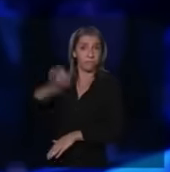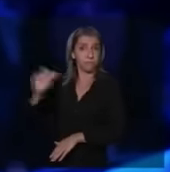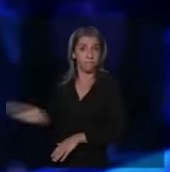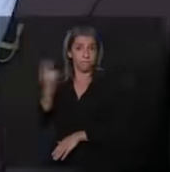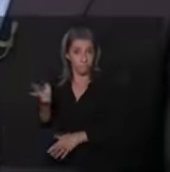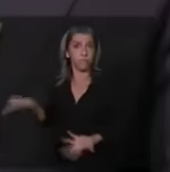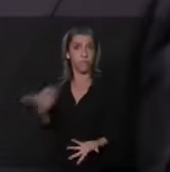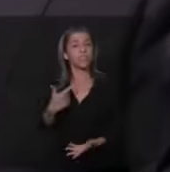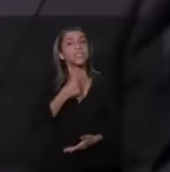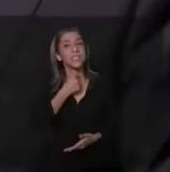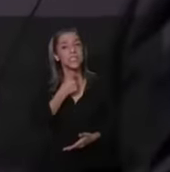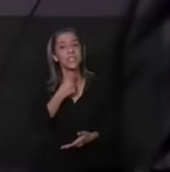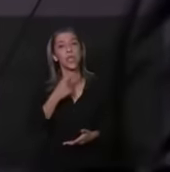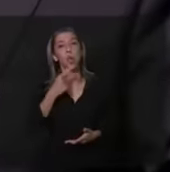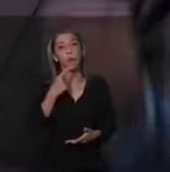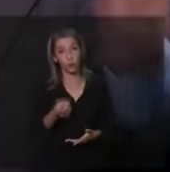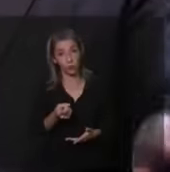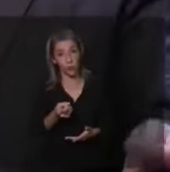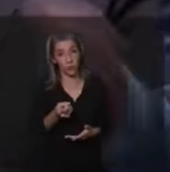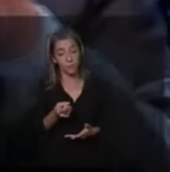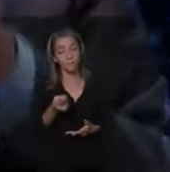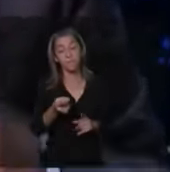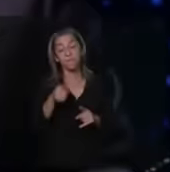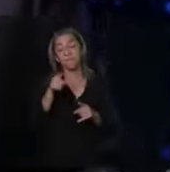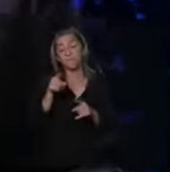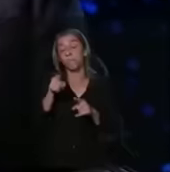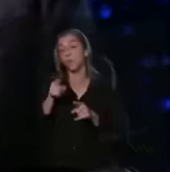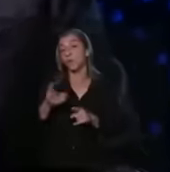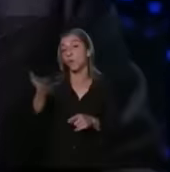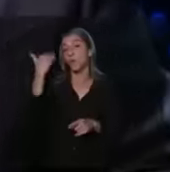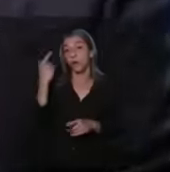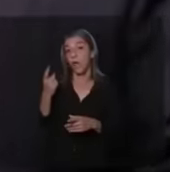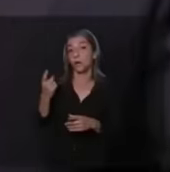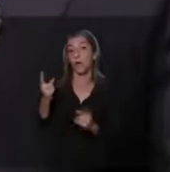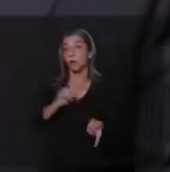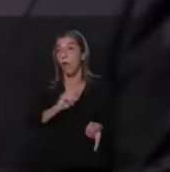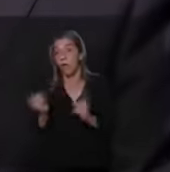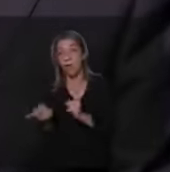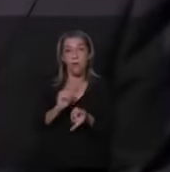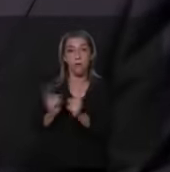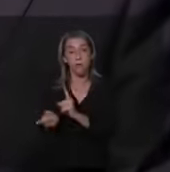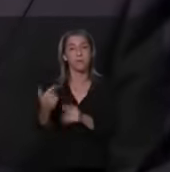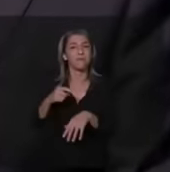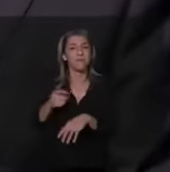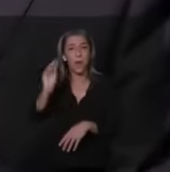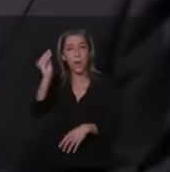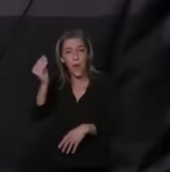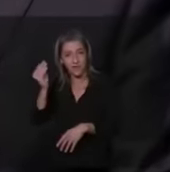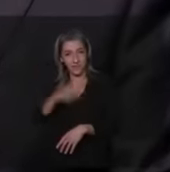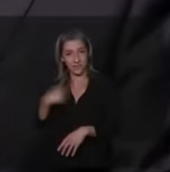otro que te quiero preguntar, porque fuiste para un lado y volviste para el otro en tu presentación, Brasil y